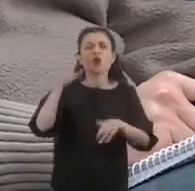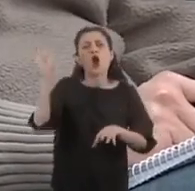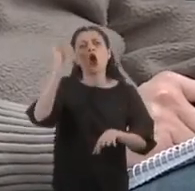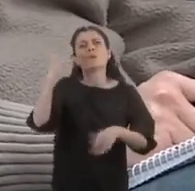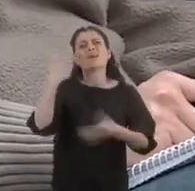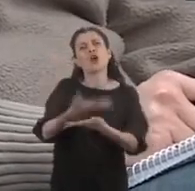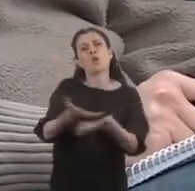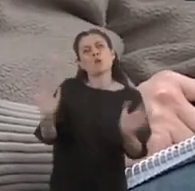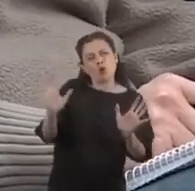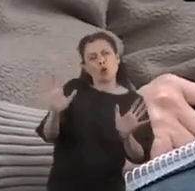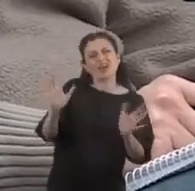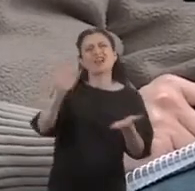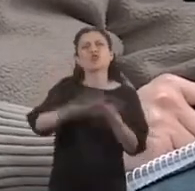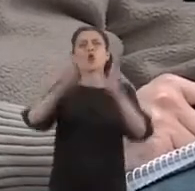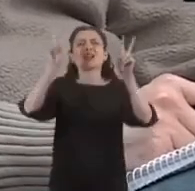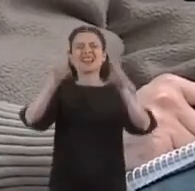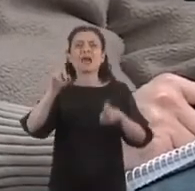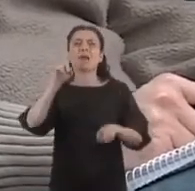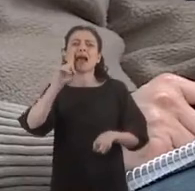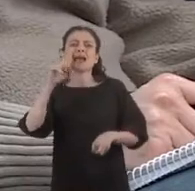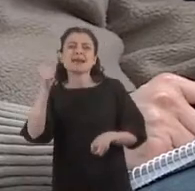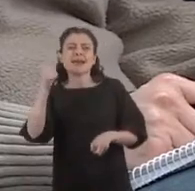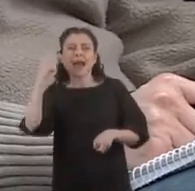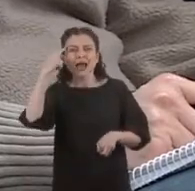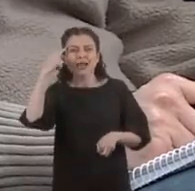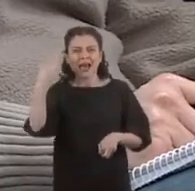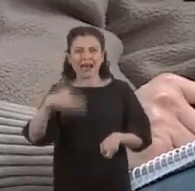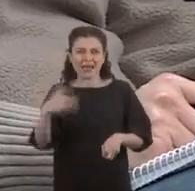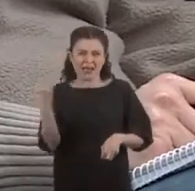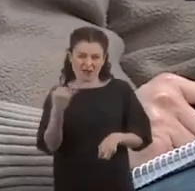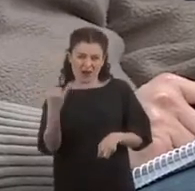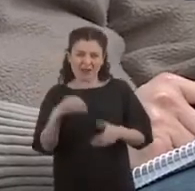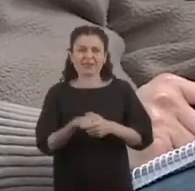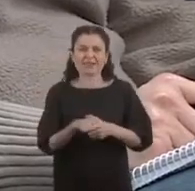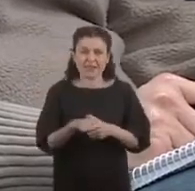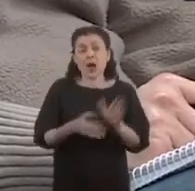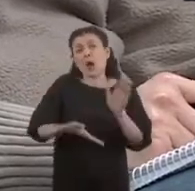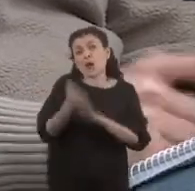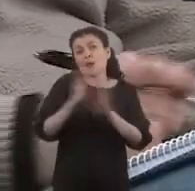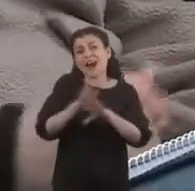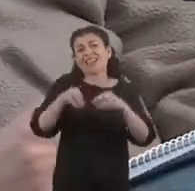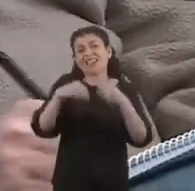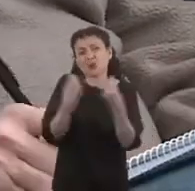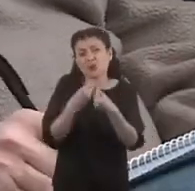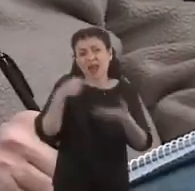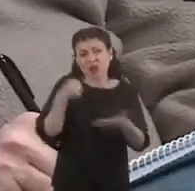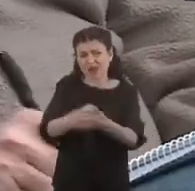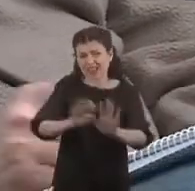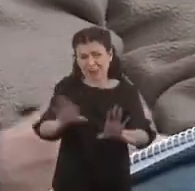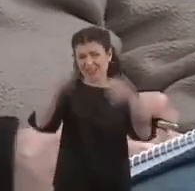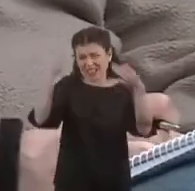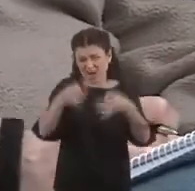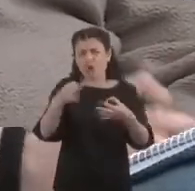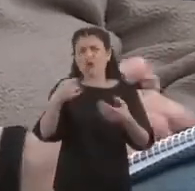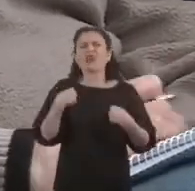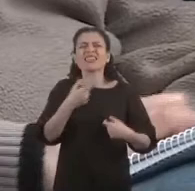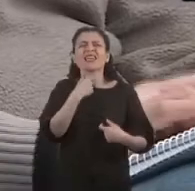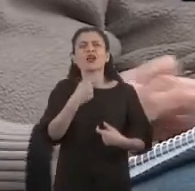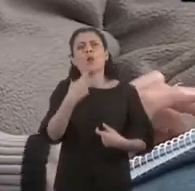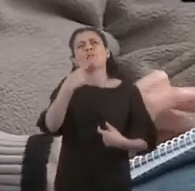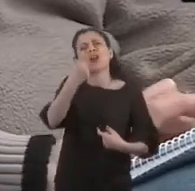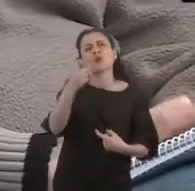la inteligencia artificial en el primer cuatrimestre y vamos a tener el resultado dentro de poco. Quería preguntarle cuáles son los